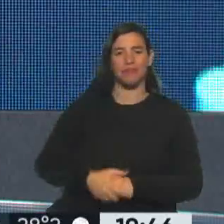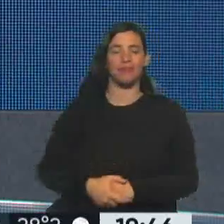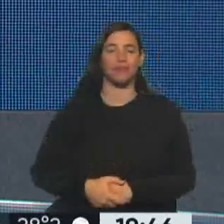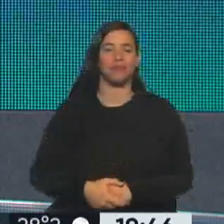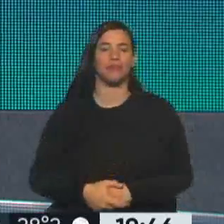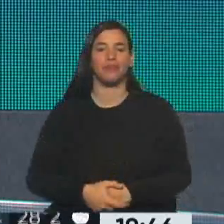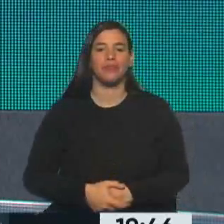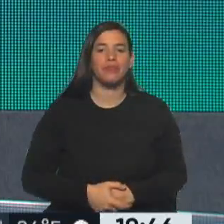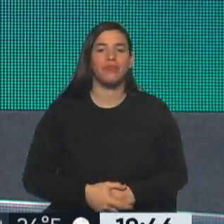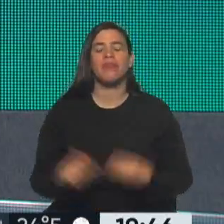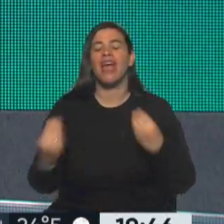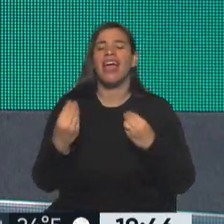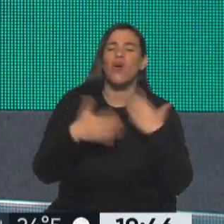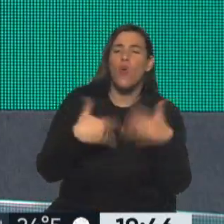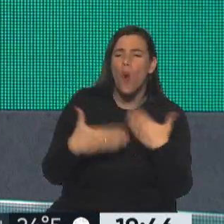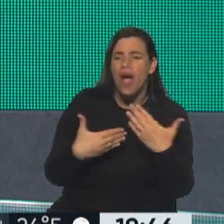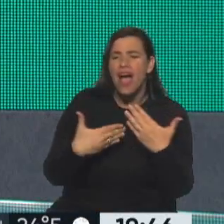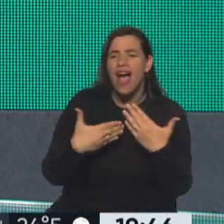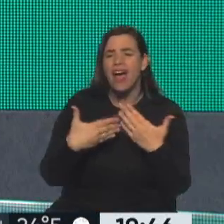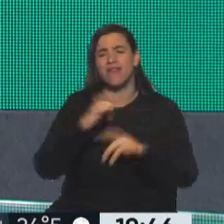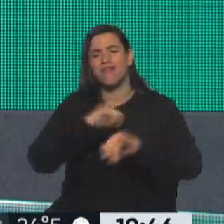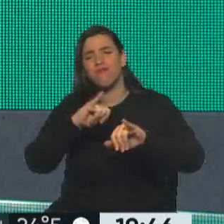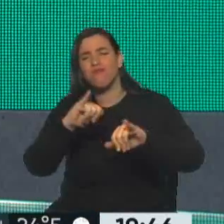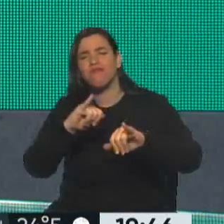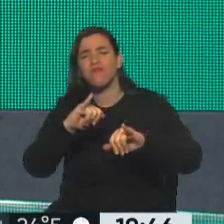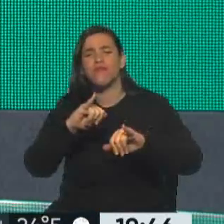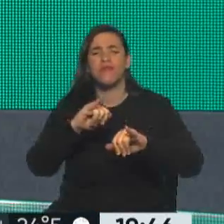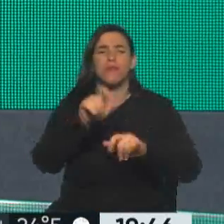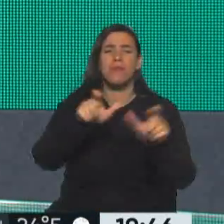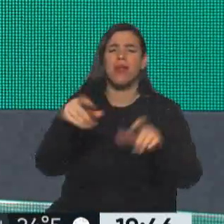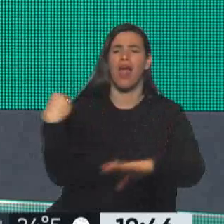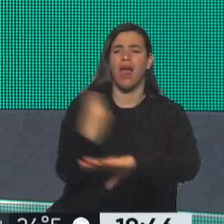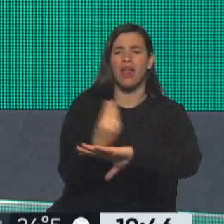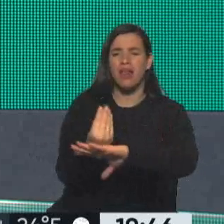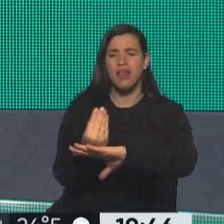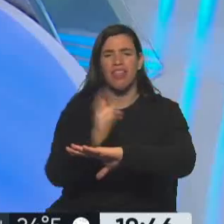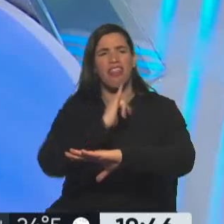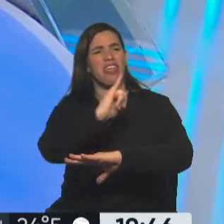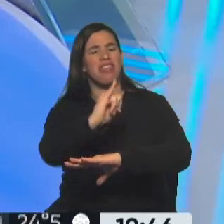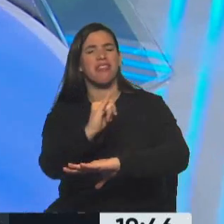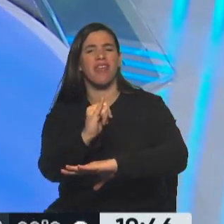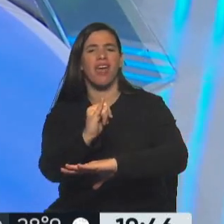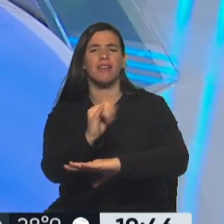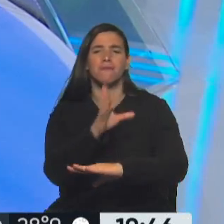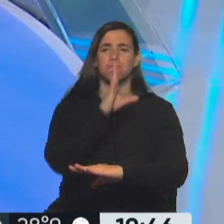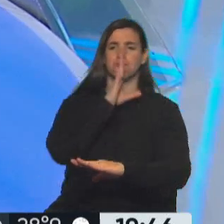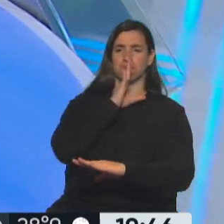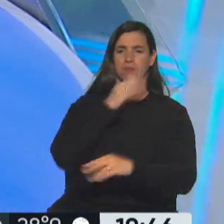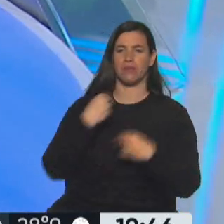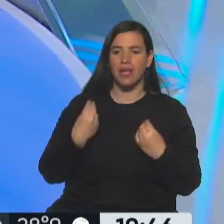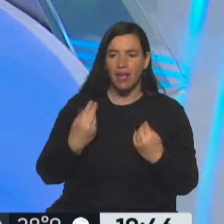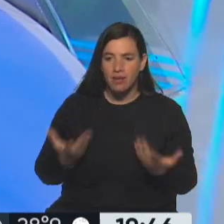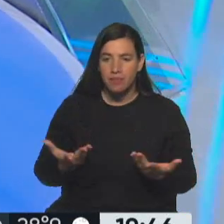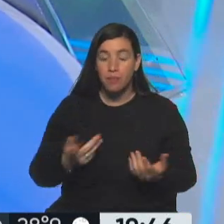Kirchner se sacó el fondo de encima, sucedió algo parecido. Se pagaron 9.000 y pico de millones de dólares y esto